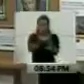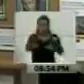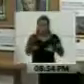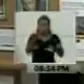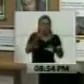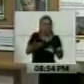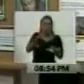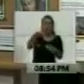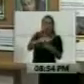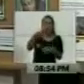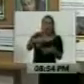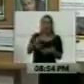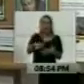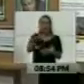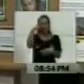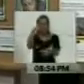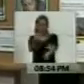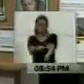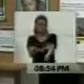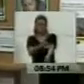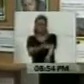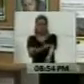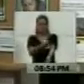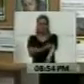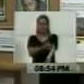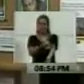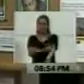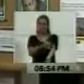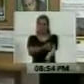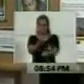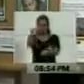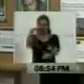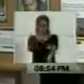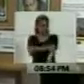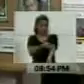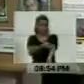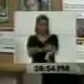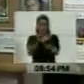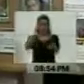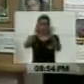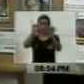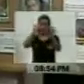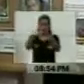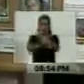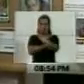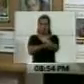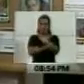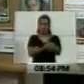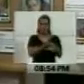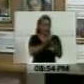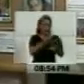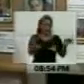Maestro, ¿cómo? Yelcos. Los agarraron y los metieron en una bolsita,